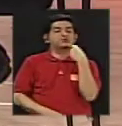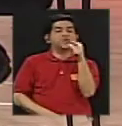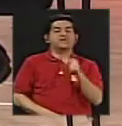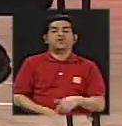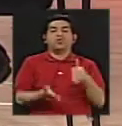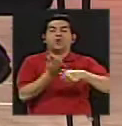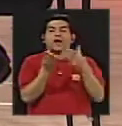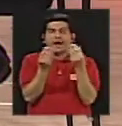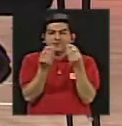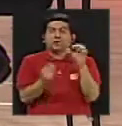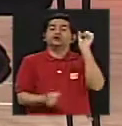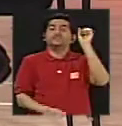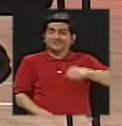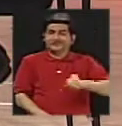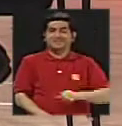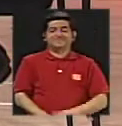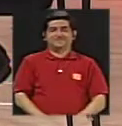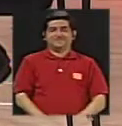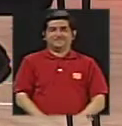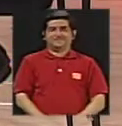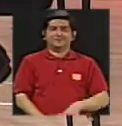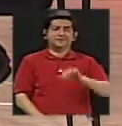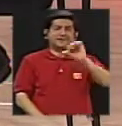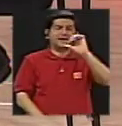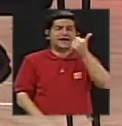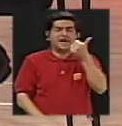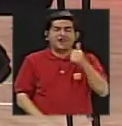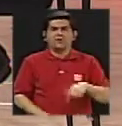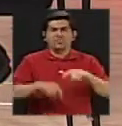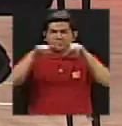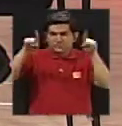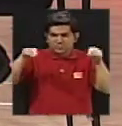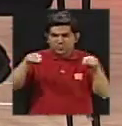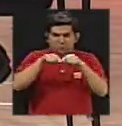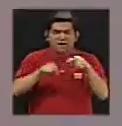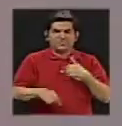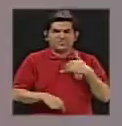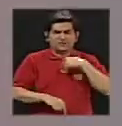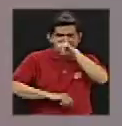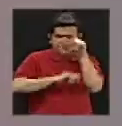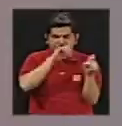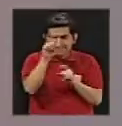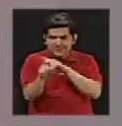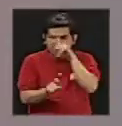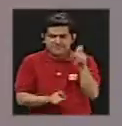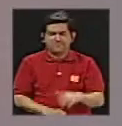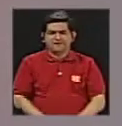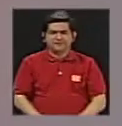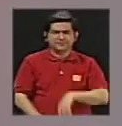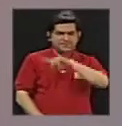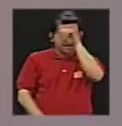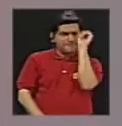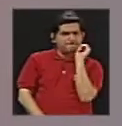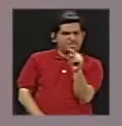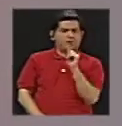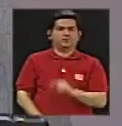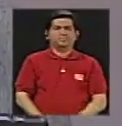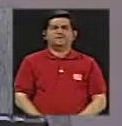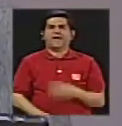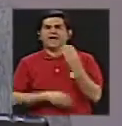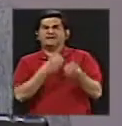El voto asustado. Es que, por ejemplo, en otro de los cuadros de la encuesta, donde se pregunta qué fue lo que hizo